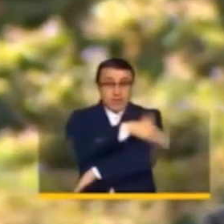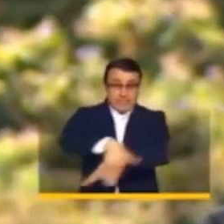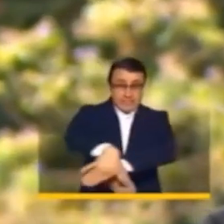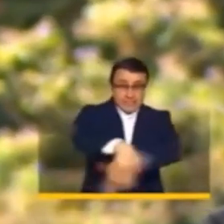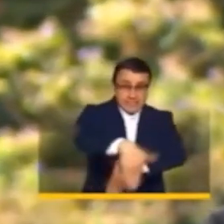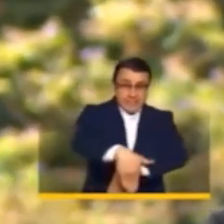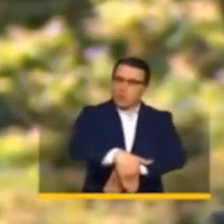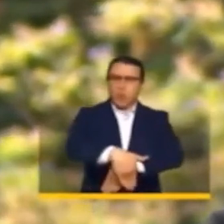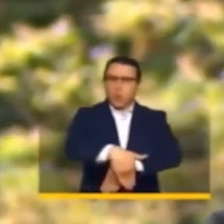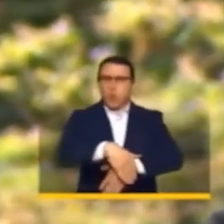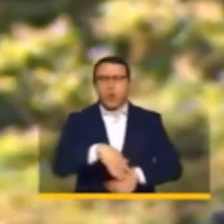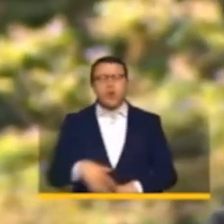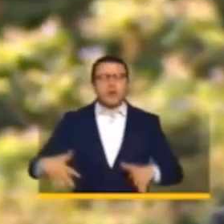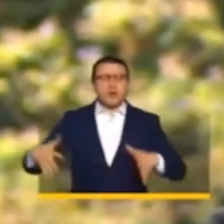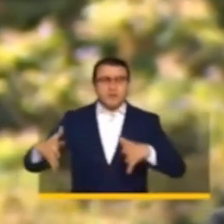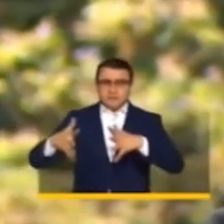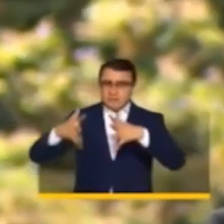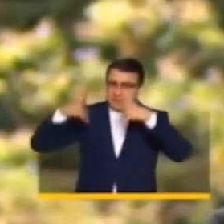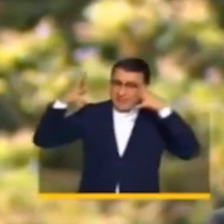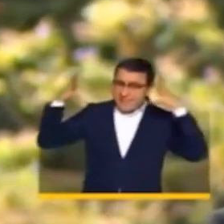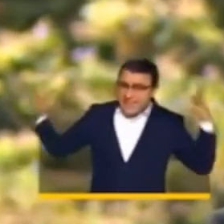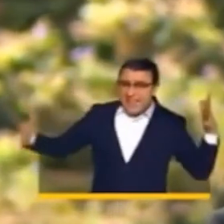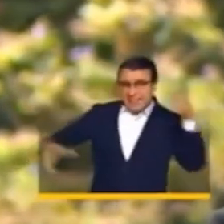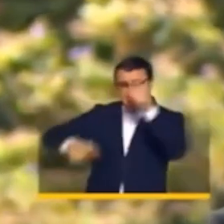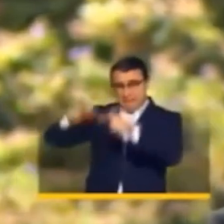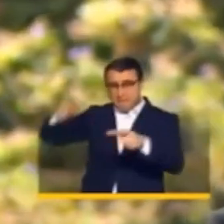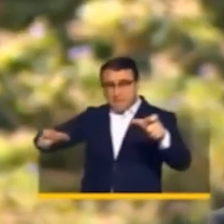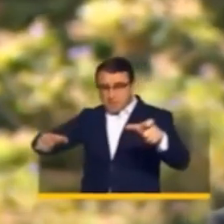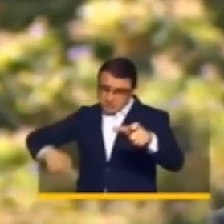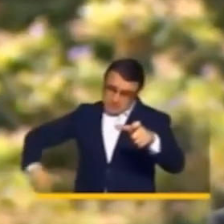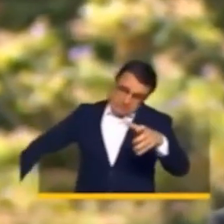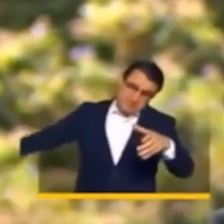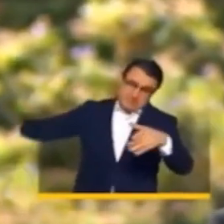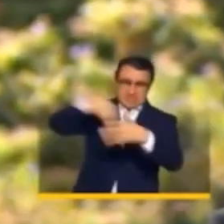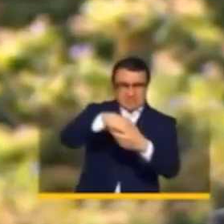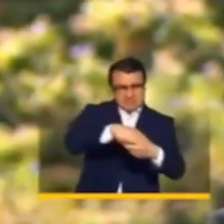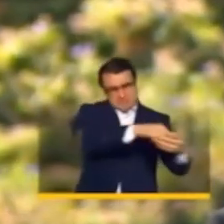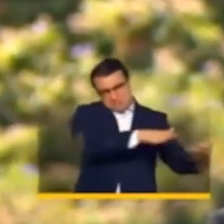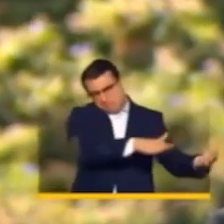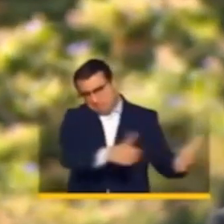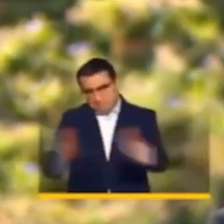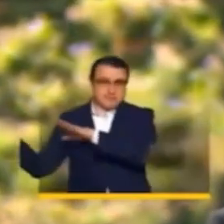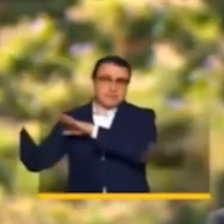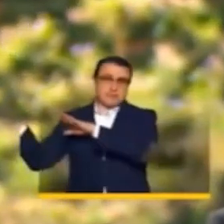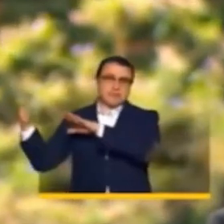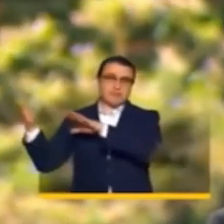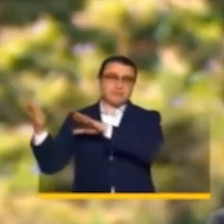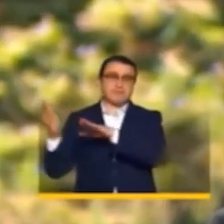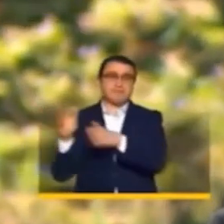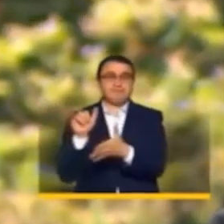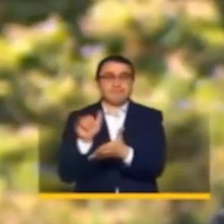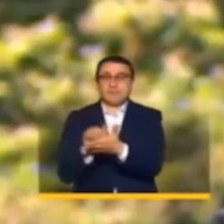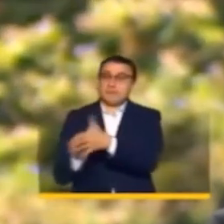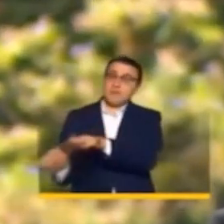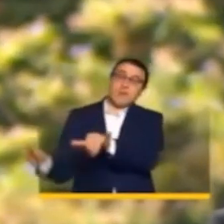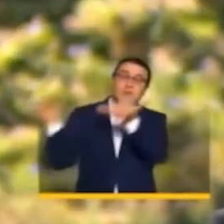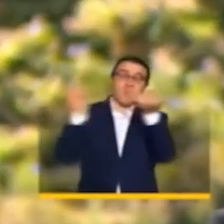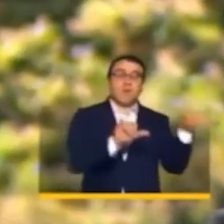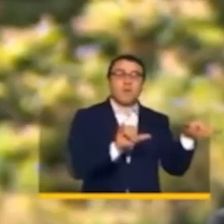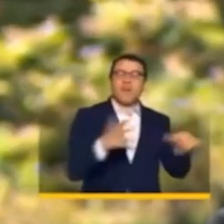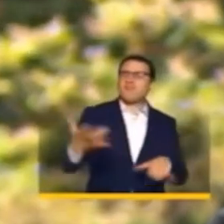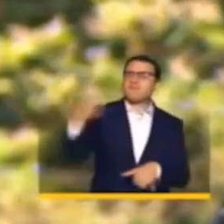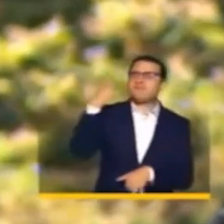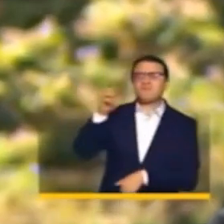calle, sino en el genocidio? Es lo mismo. A ese le